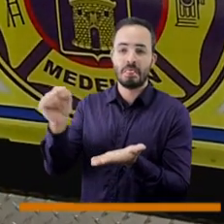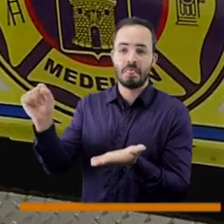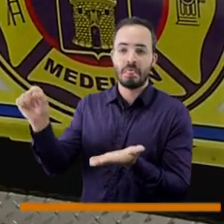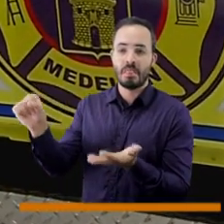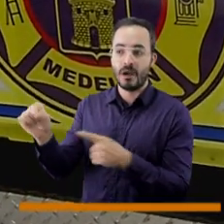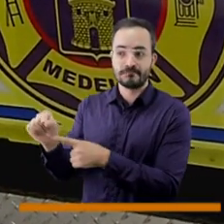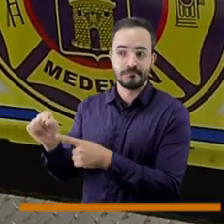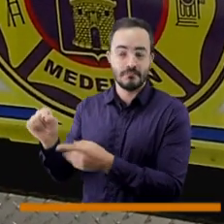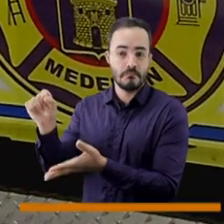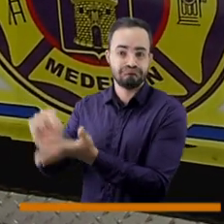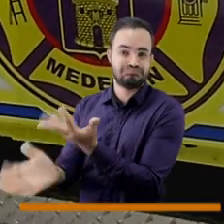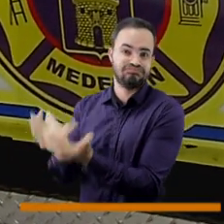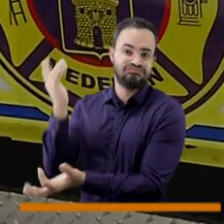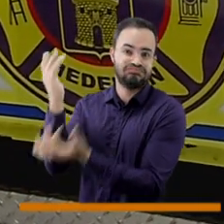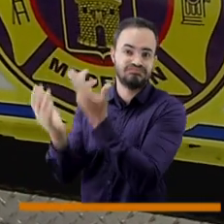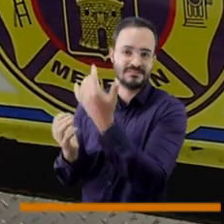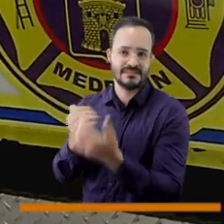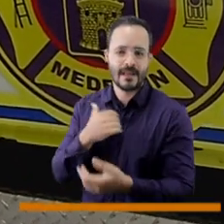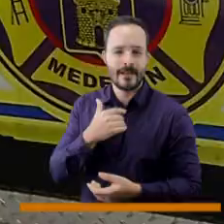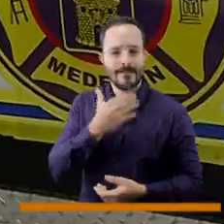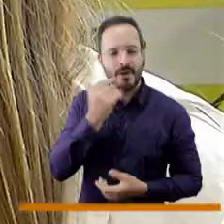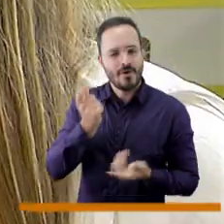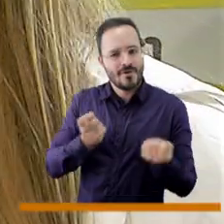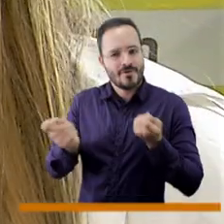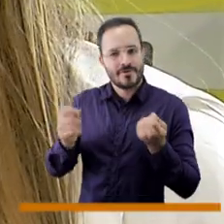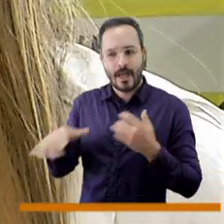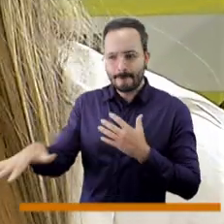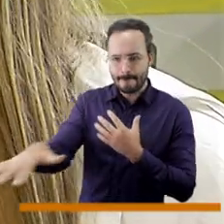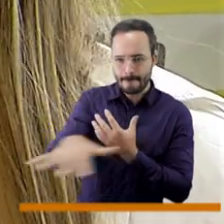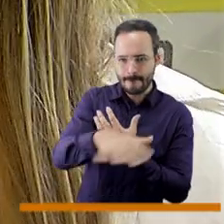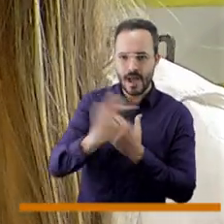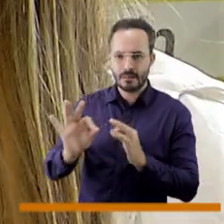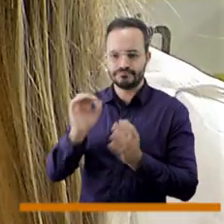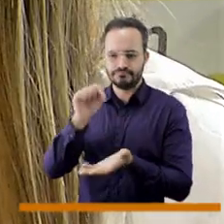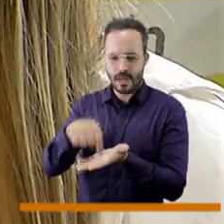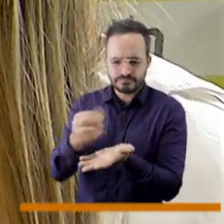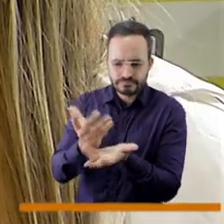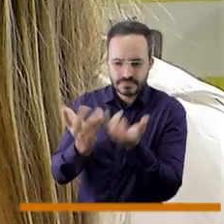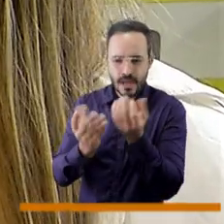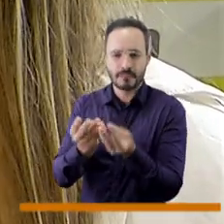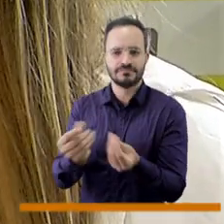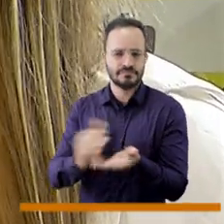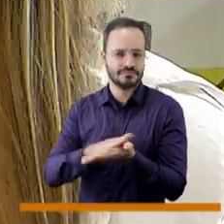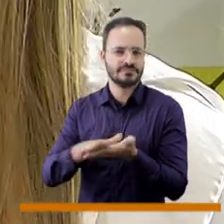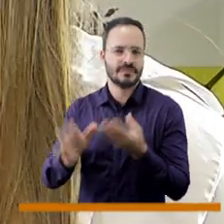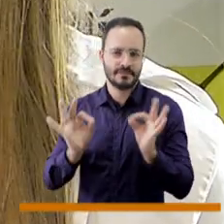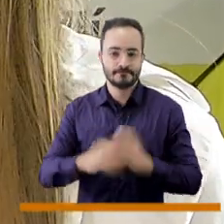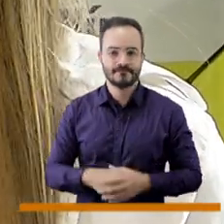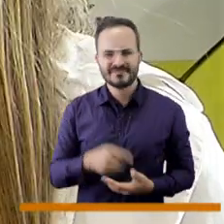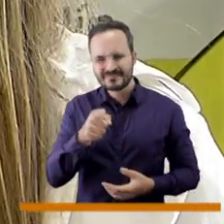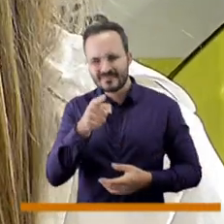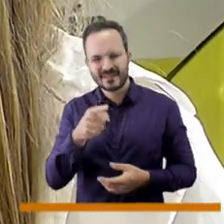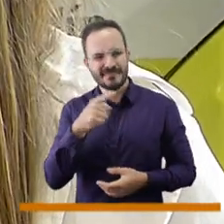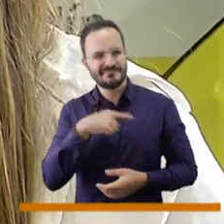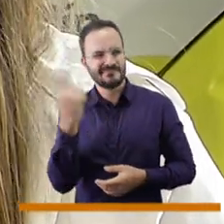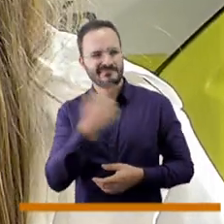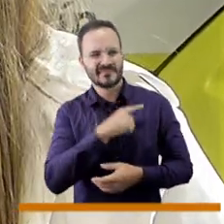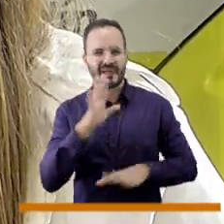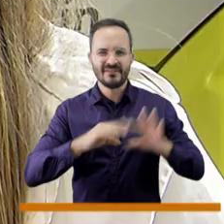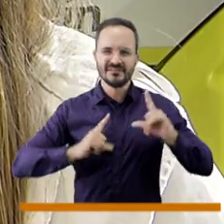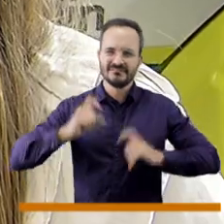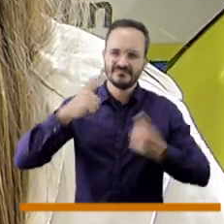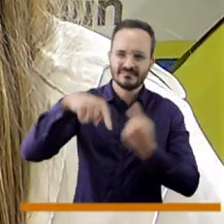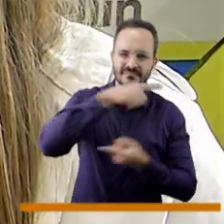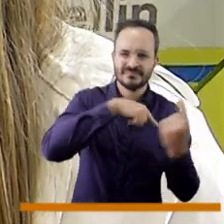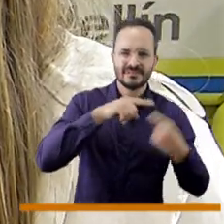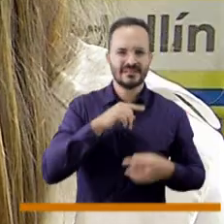podamos tomar acciones preventivas ante ellos. ¿De pronto el senderismo y estas actividades turísticas tienen que ver con la propagación de los